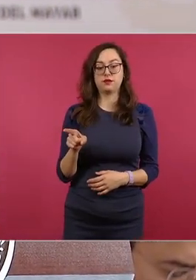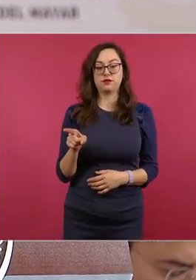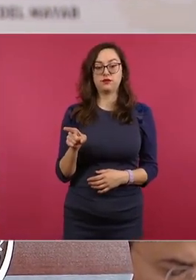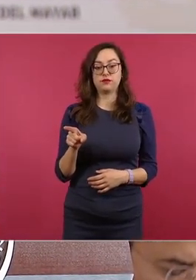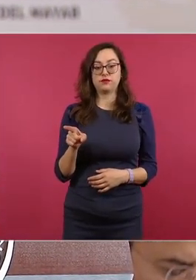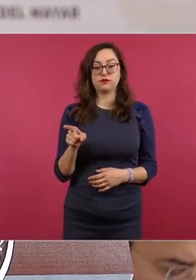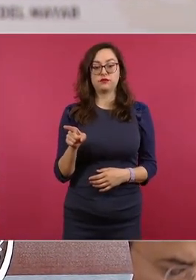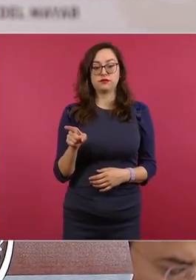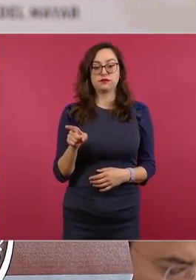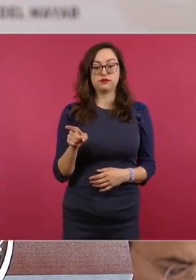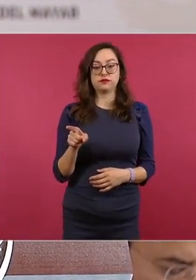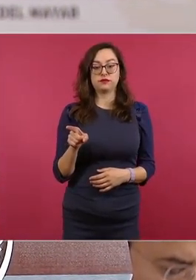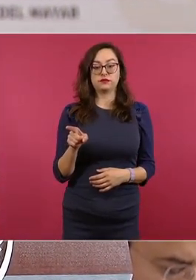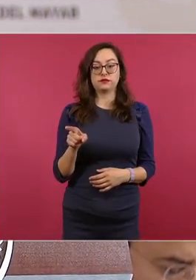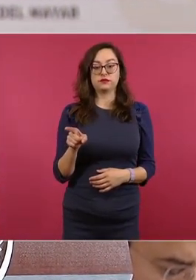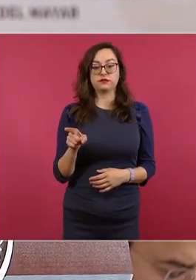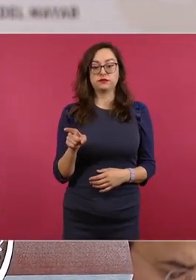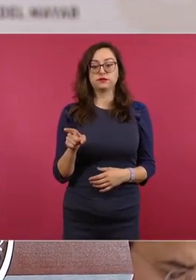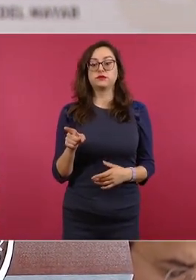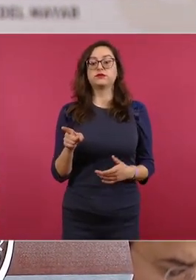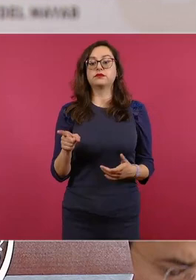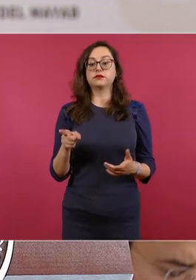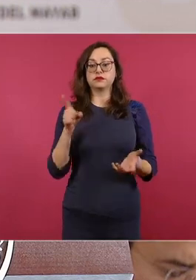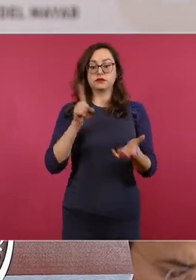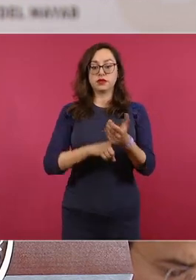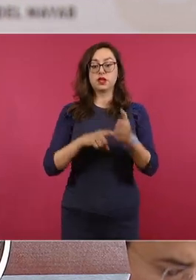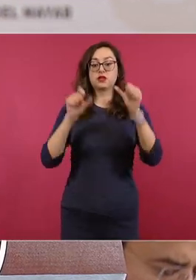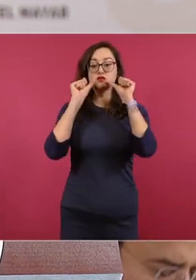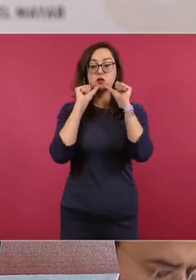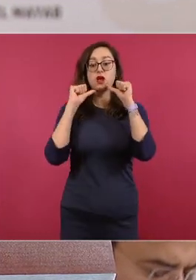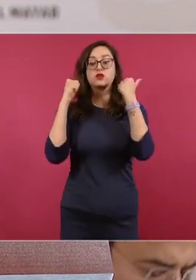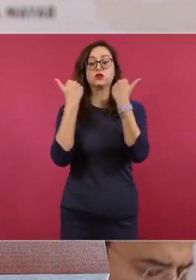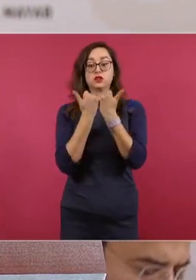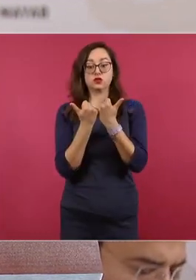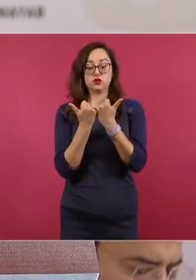la que sustituye a Claudio X González